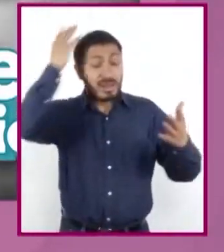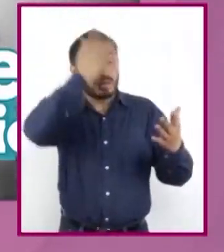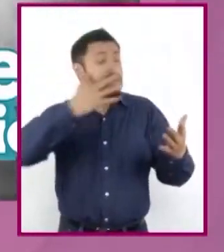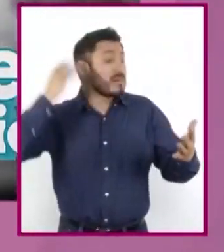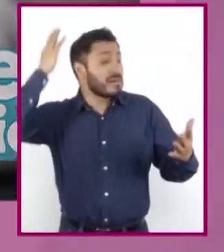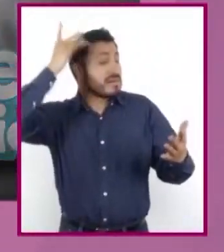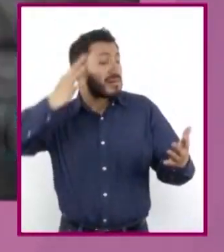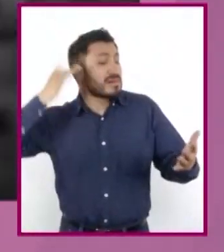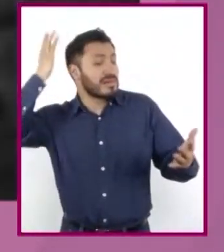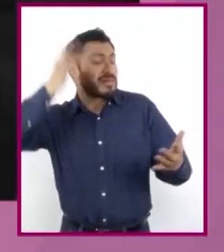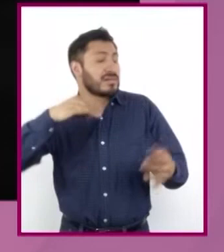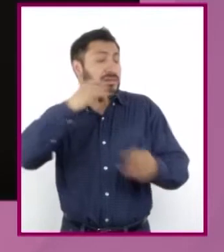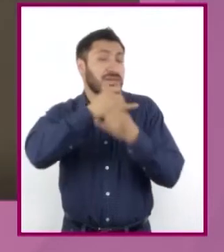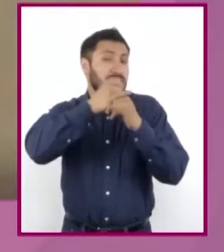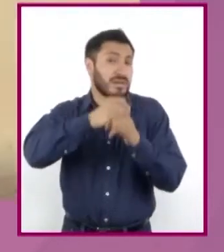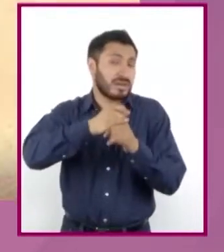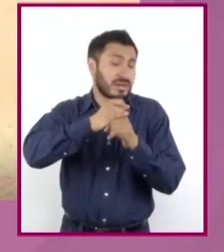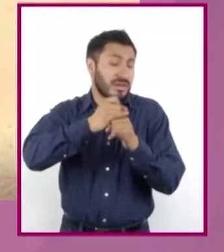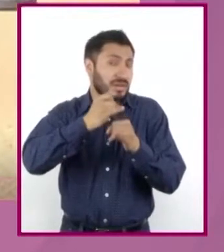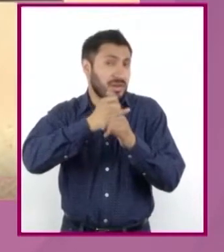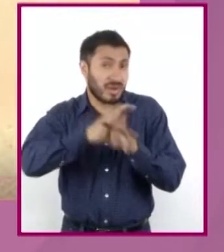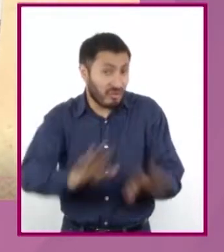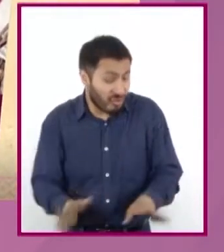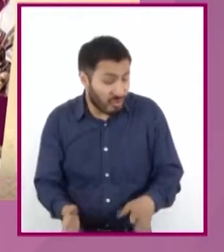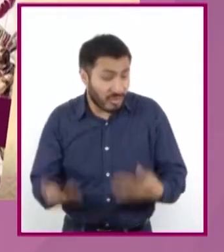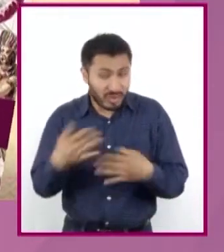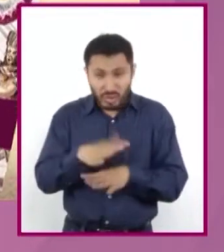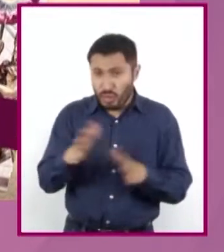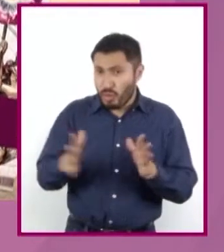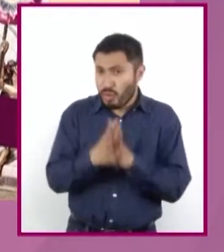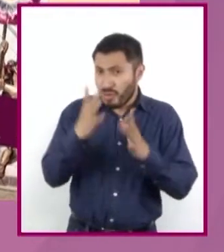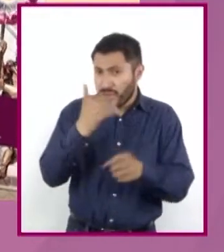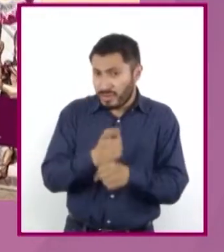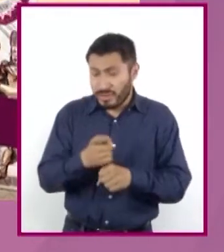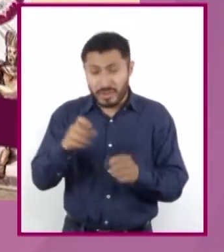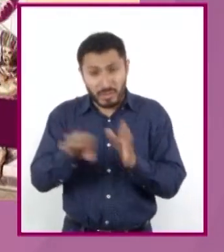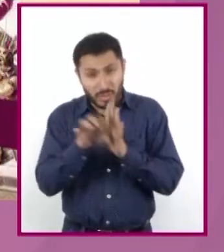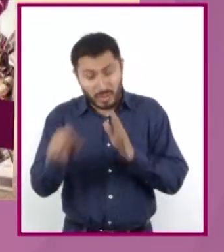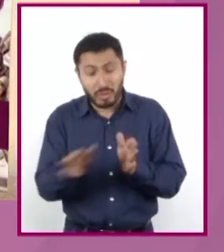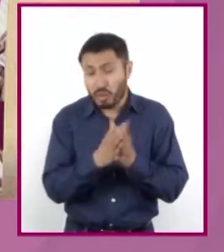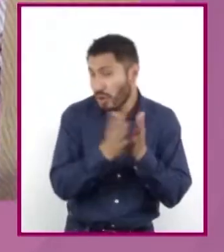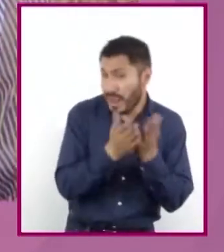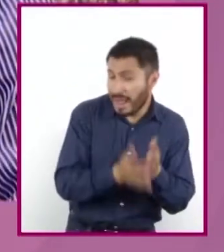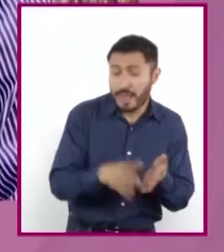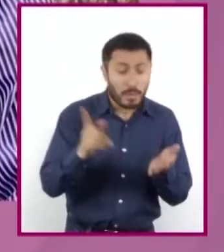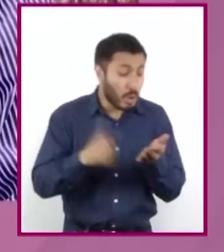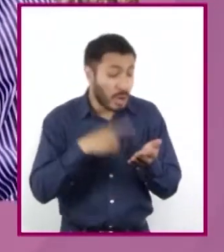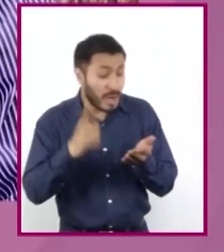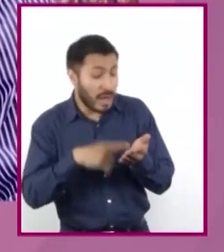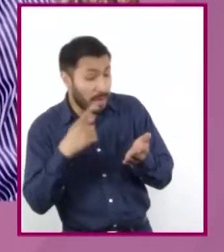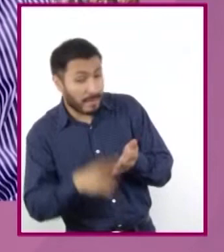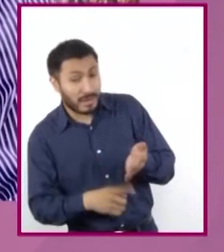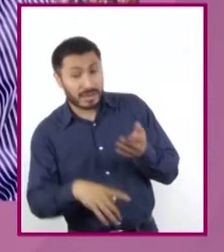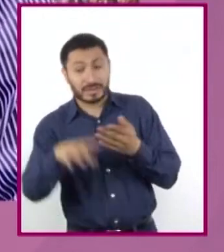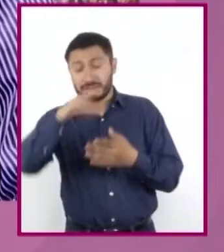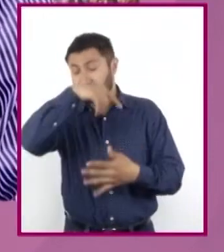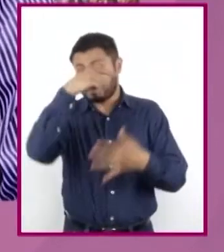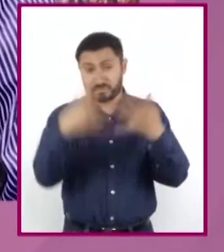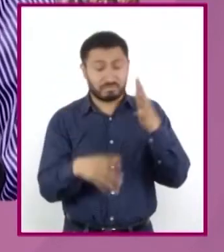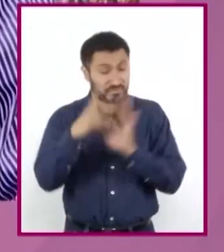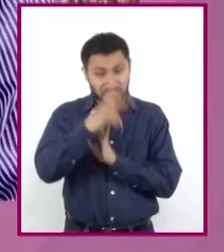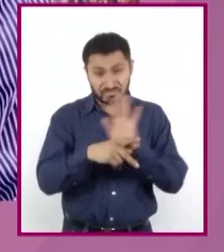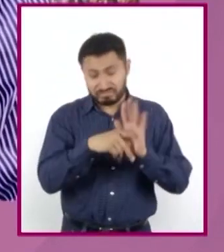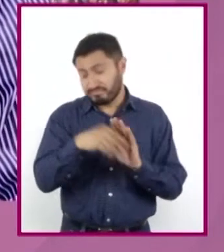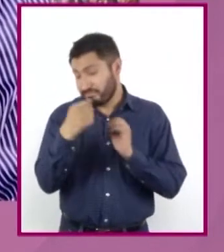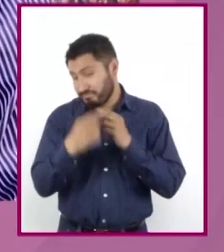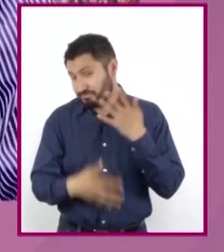de las fuentes primarias. Algunos ejemplos son libros, revistas y documentales, entre